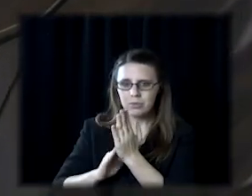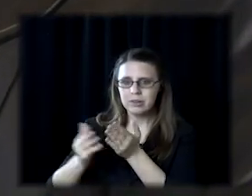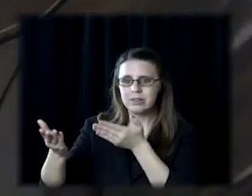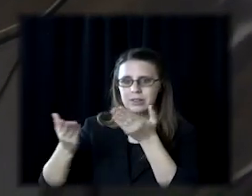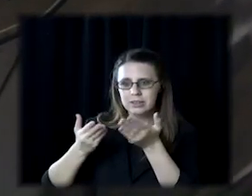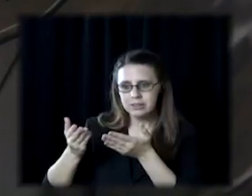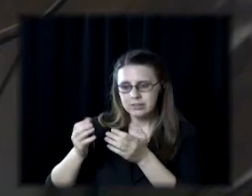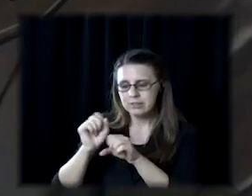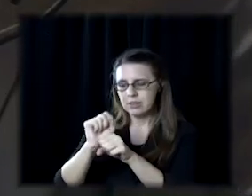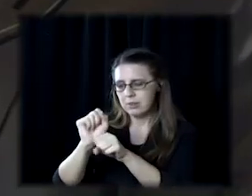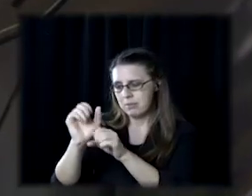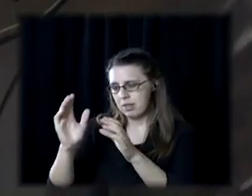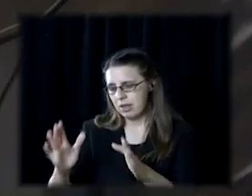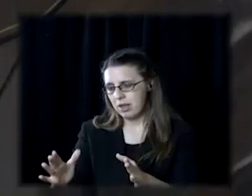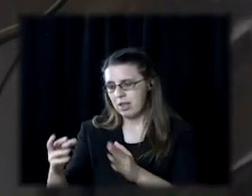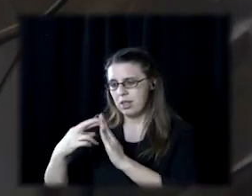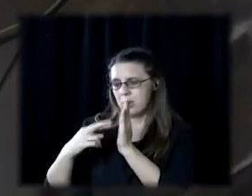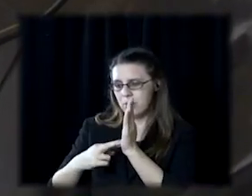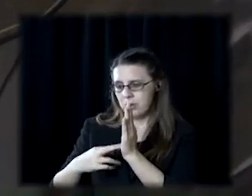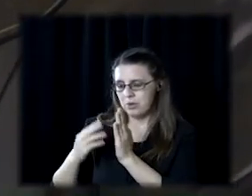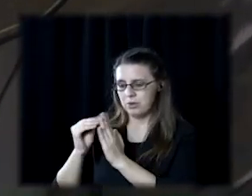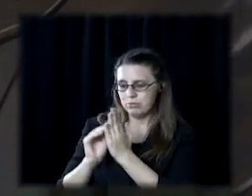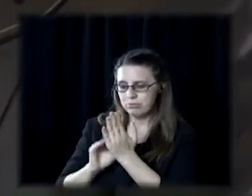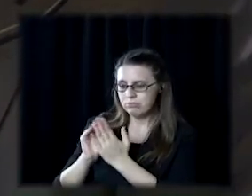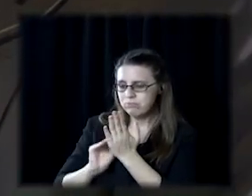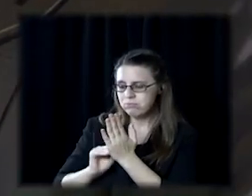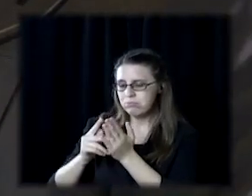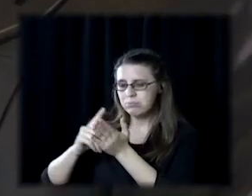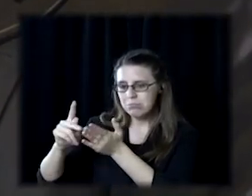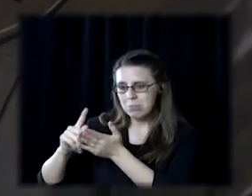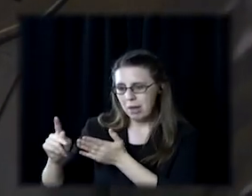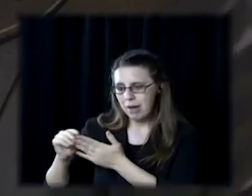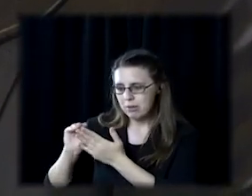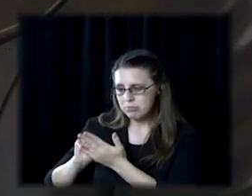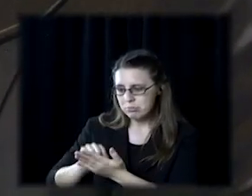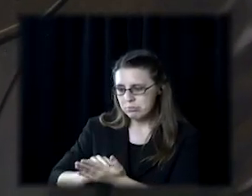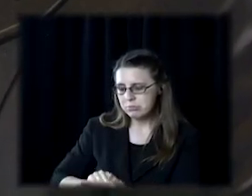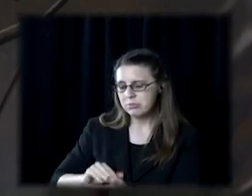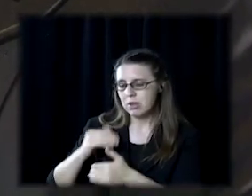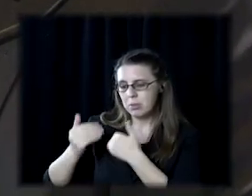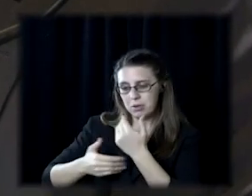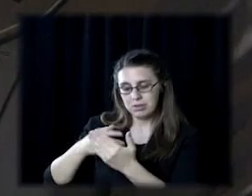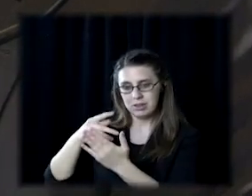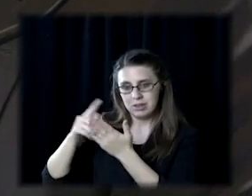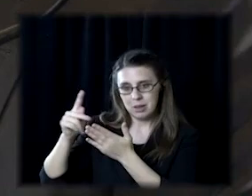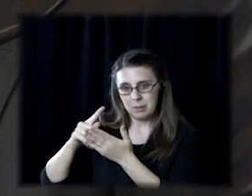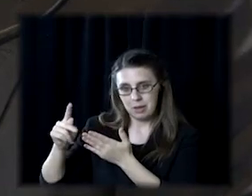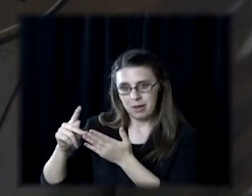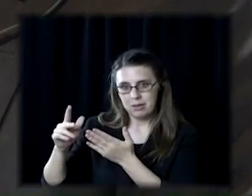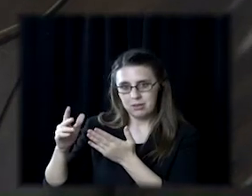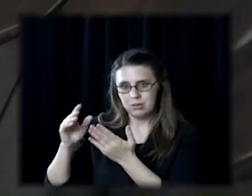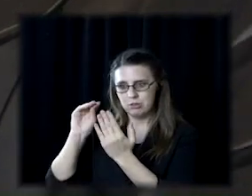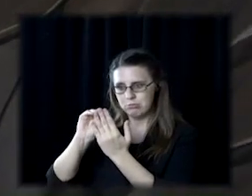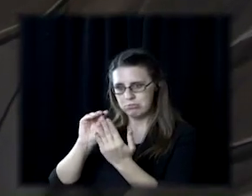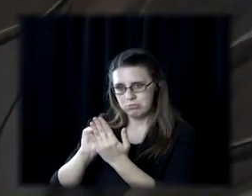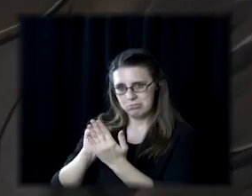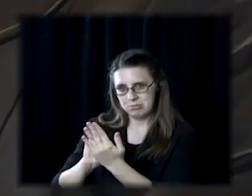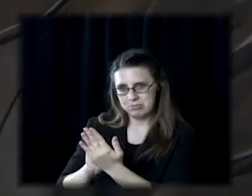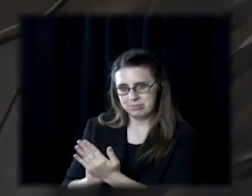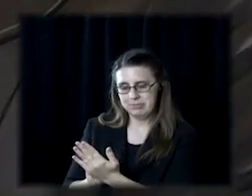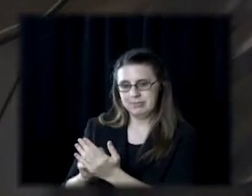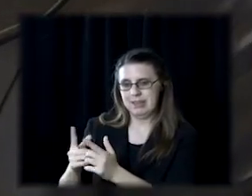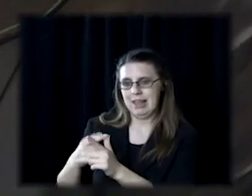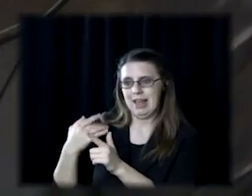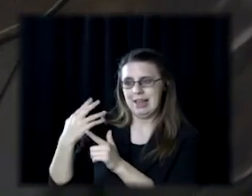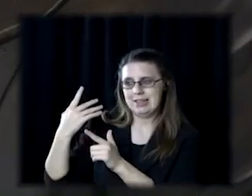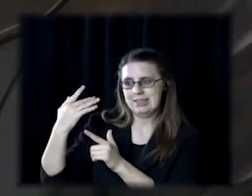de los empleados, los récords de pago de las pensiones, los procesos de pago, etcétera, y hasta que se designe o se identifique o